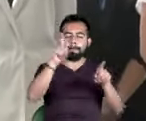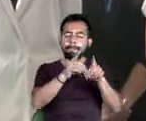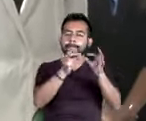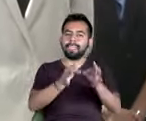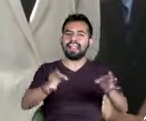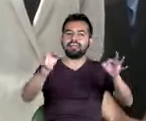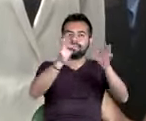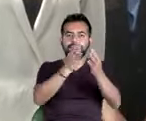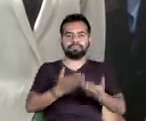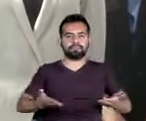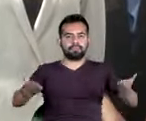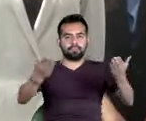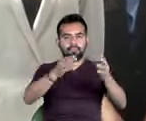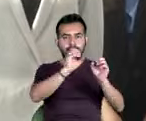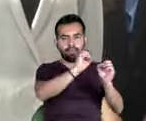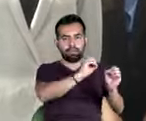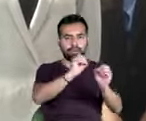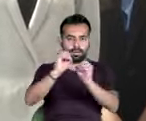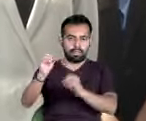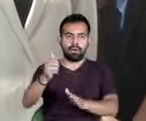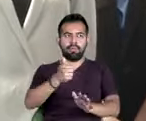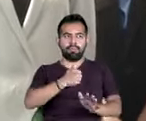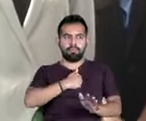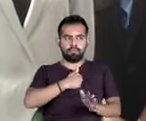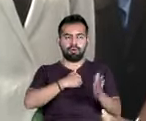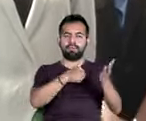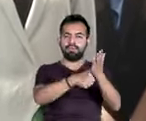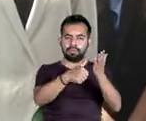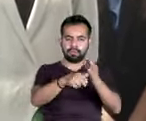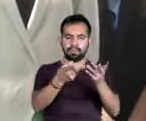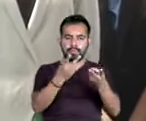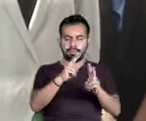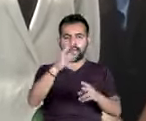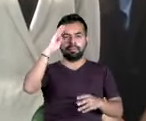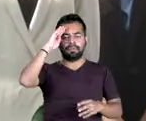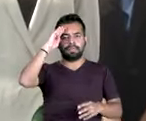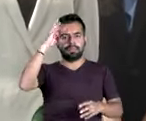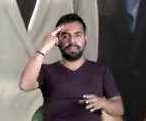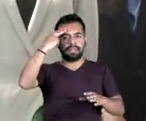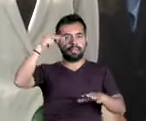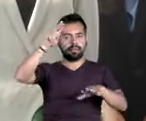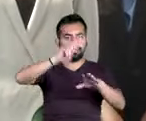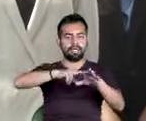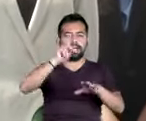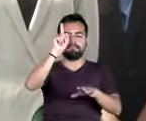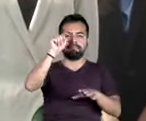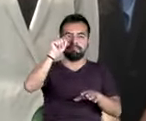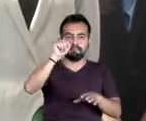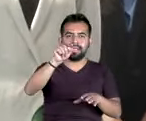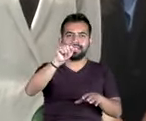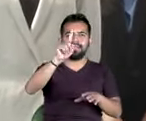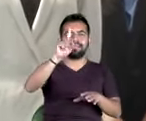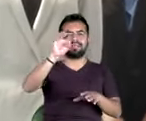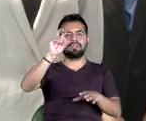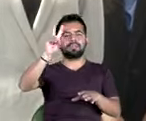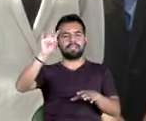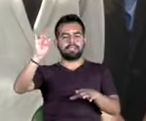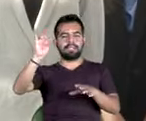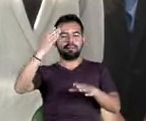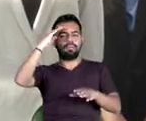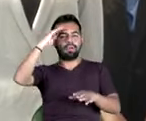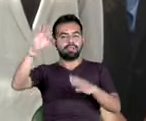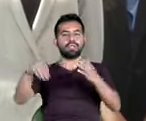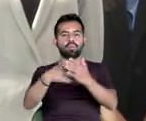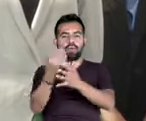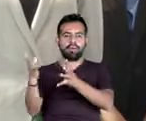evento de seguridad organizado con el propio Ministerio y la Policía Nacional. Se incorporan 1.126 policías a final de mayo al